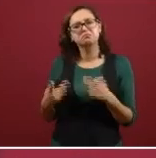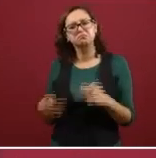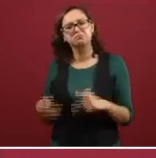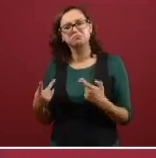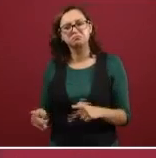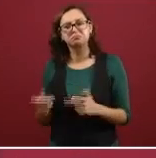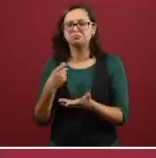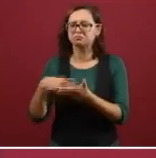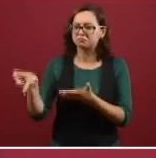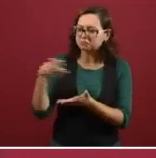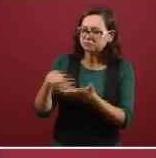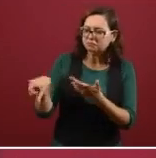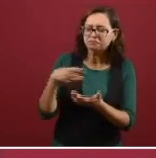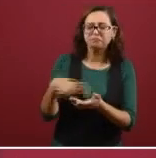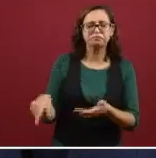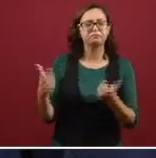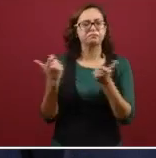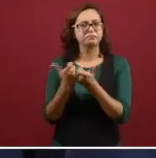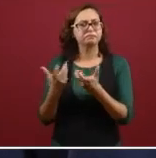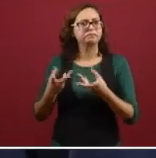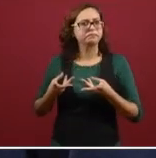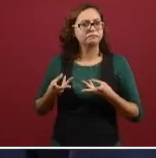hay reactivación económica,